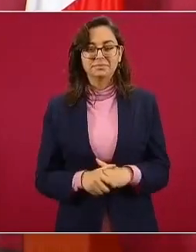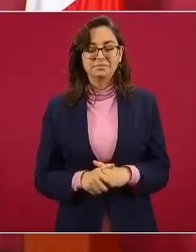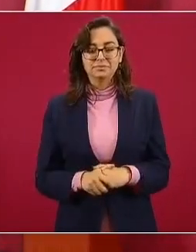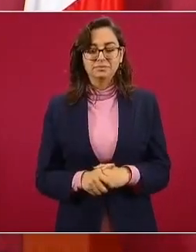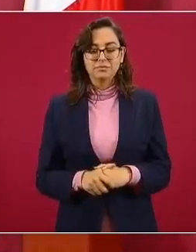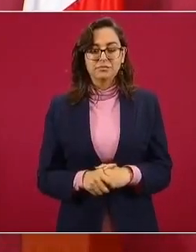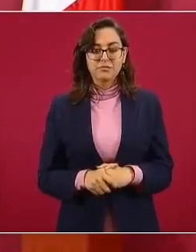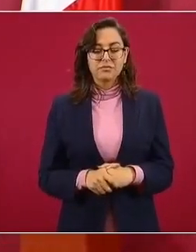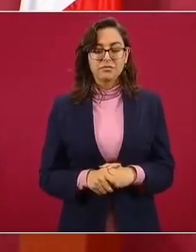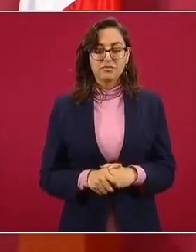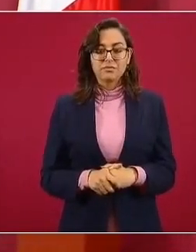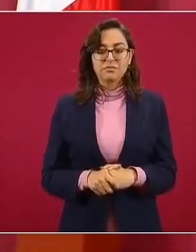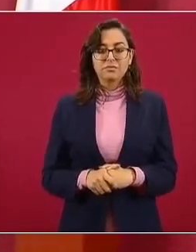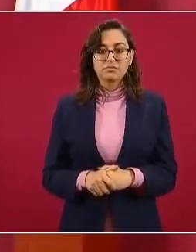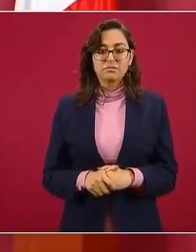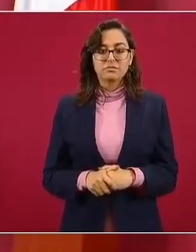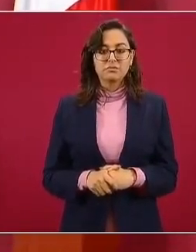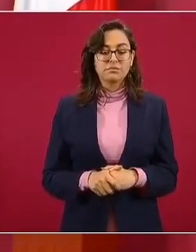Y